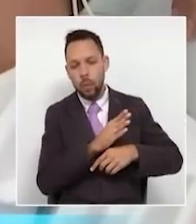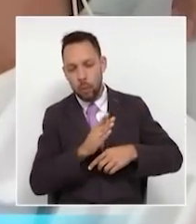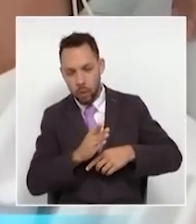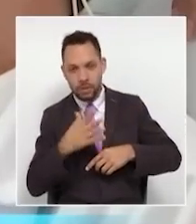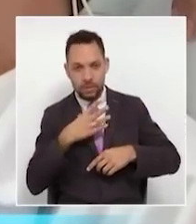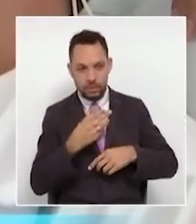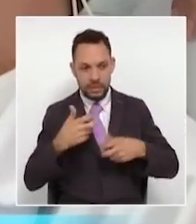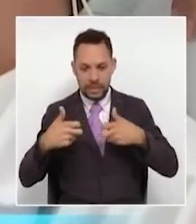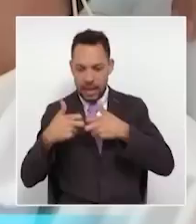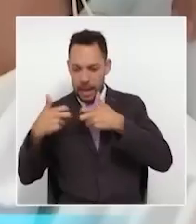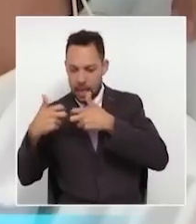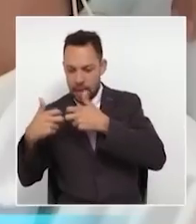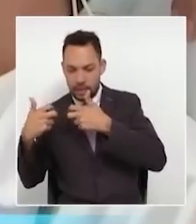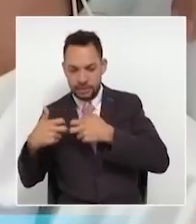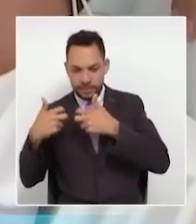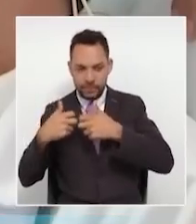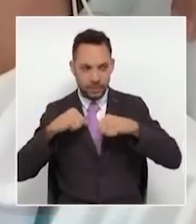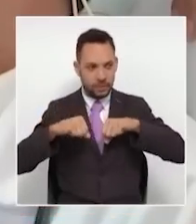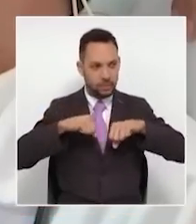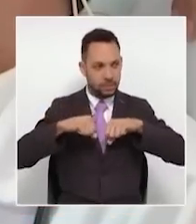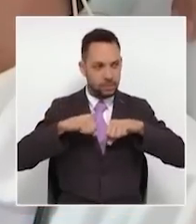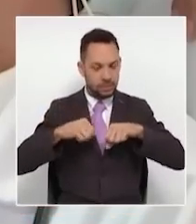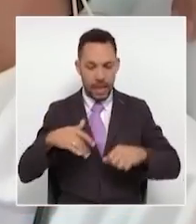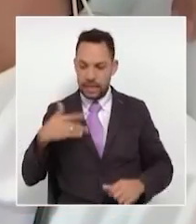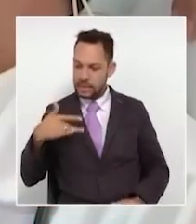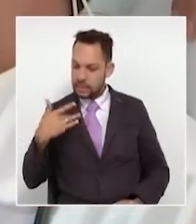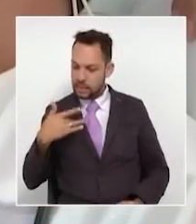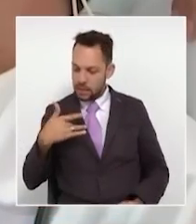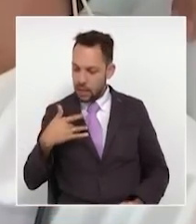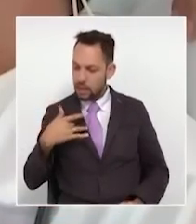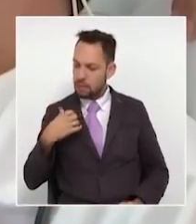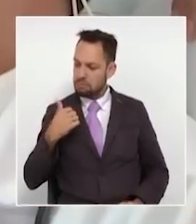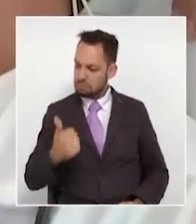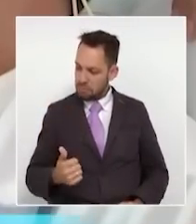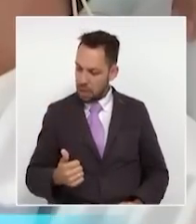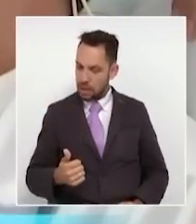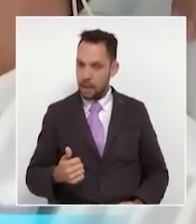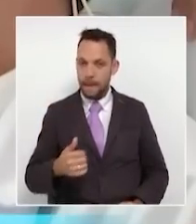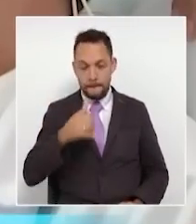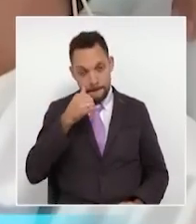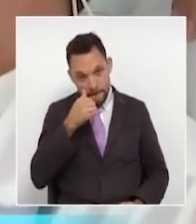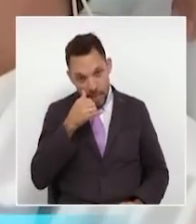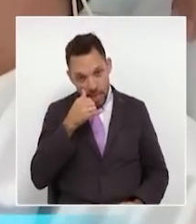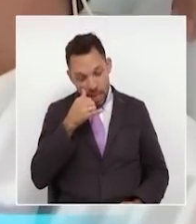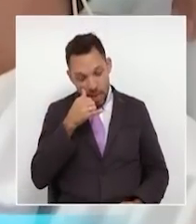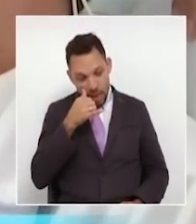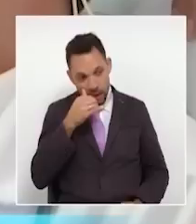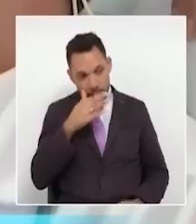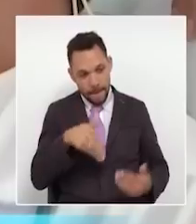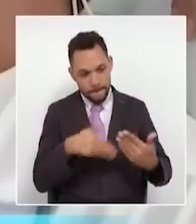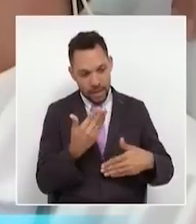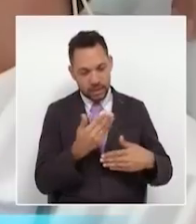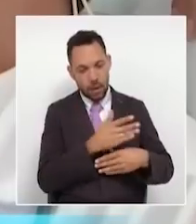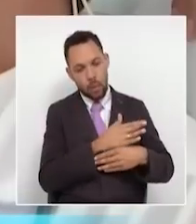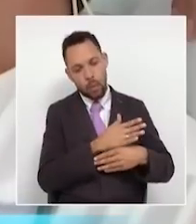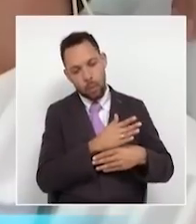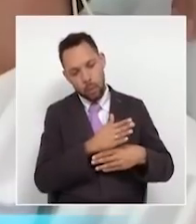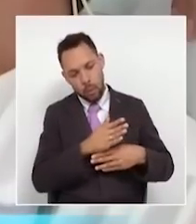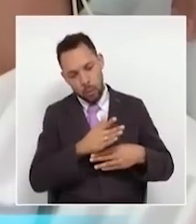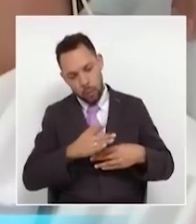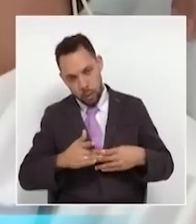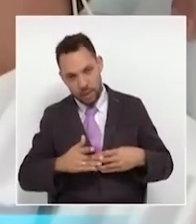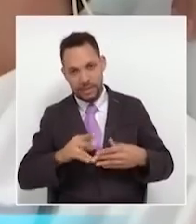eléctricas que le van a permitir sentir mejoría el vídeo se reproduce este es el